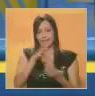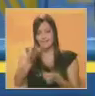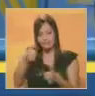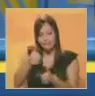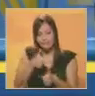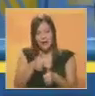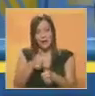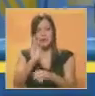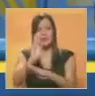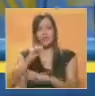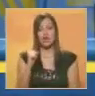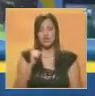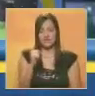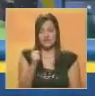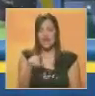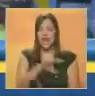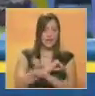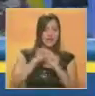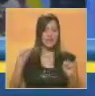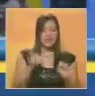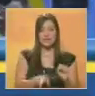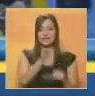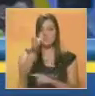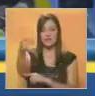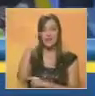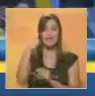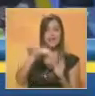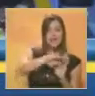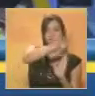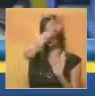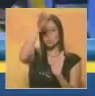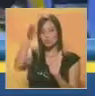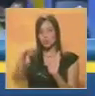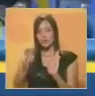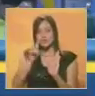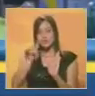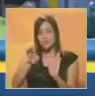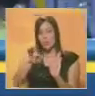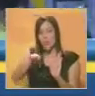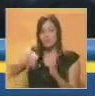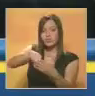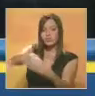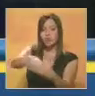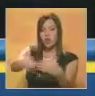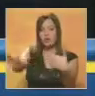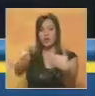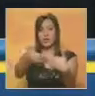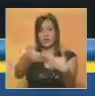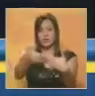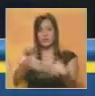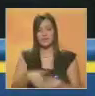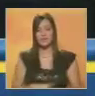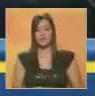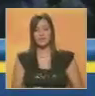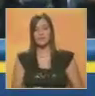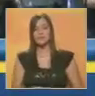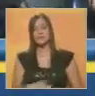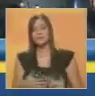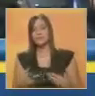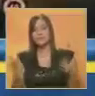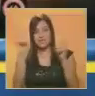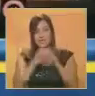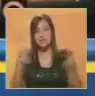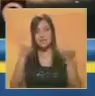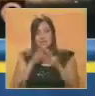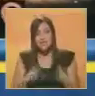la policía se trasladaron esta mañana al túnel donde se produjo el siniestro que aún sigue cerrado a la circulación con respecto a